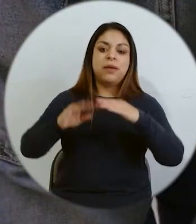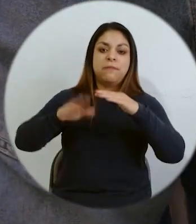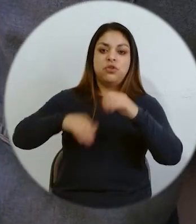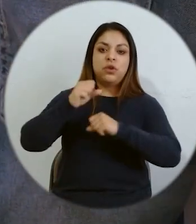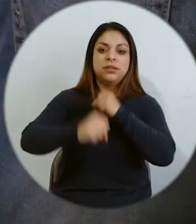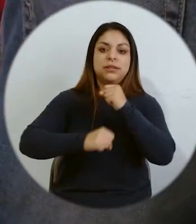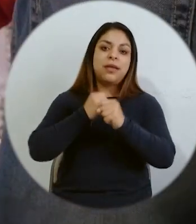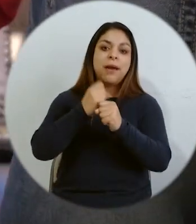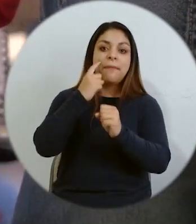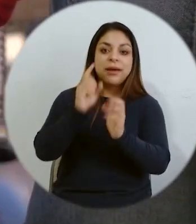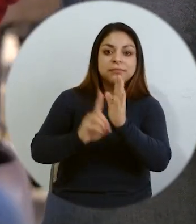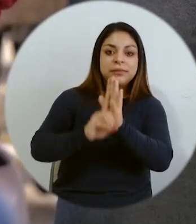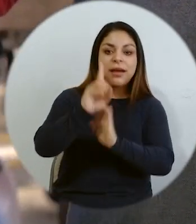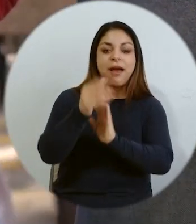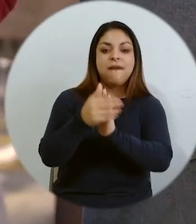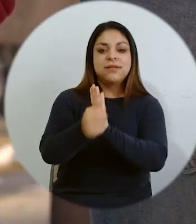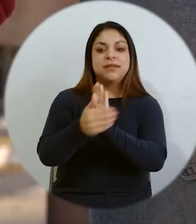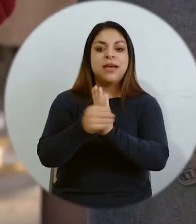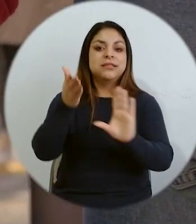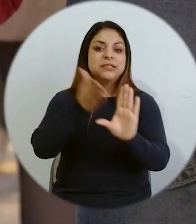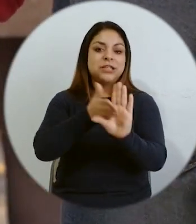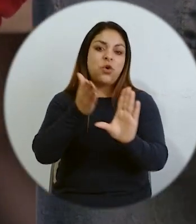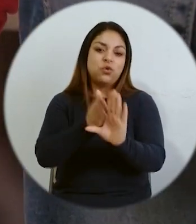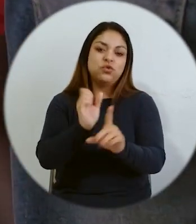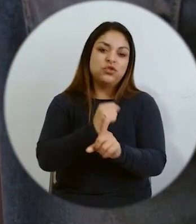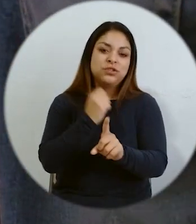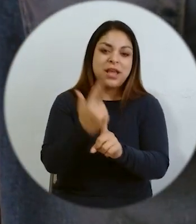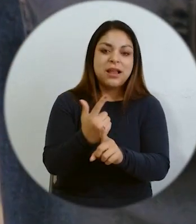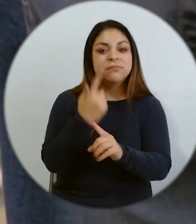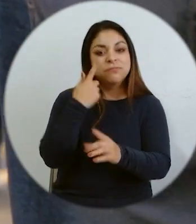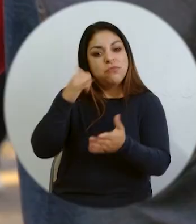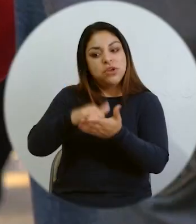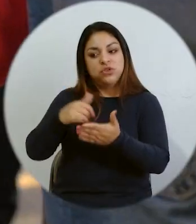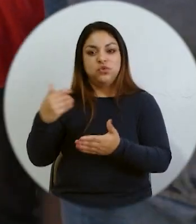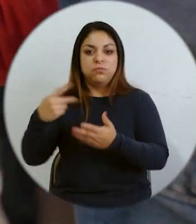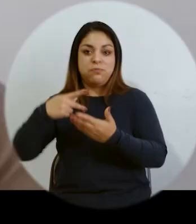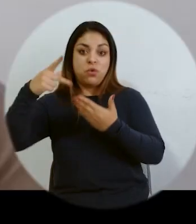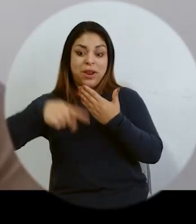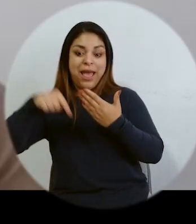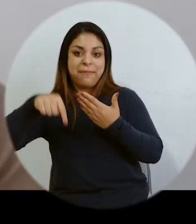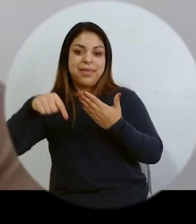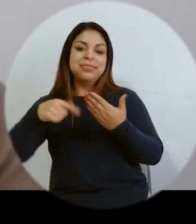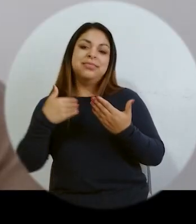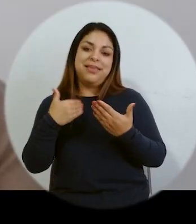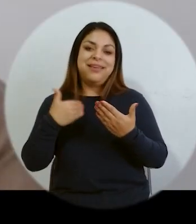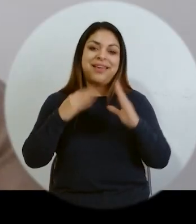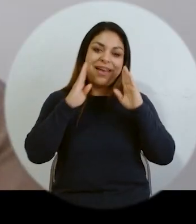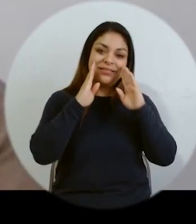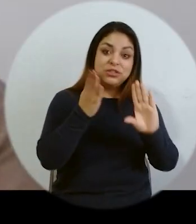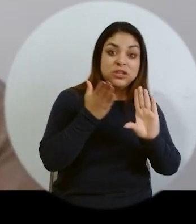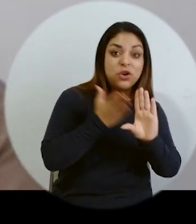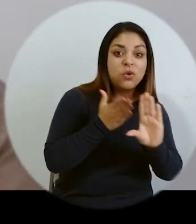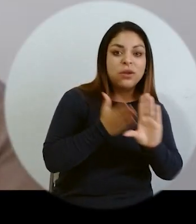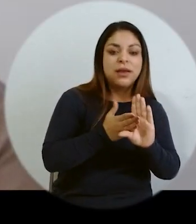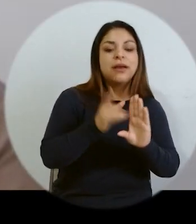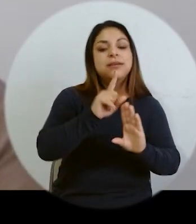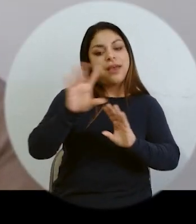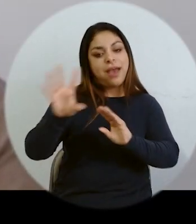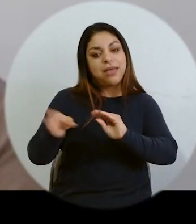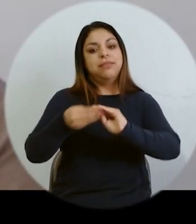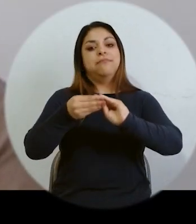¿verdad? Entonces los programas tienen, además de la atención psicológica, este proceso de desarrollo de habilidades